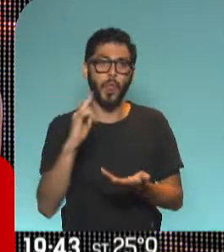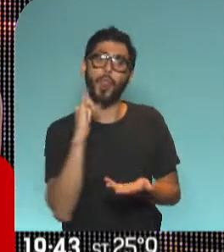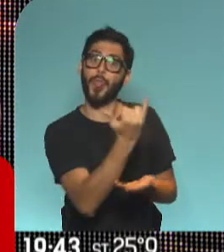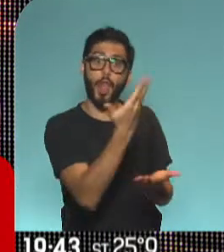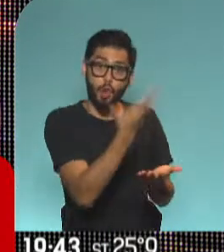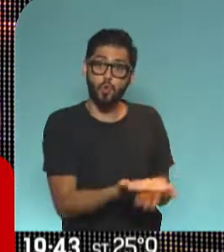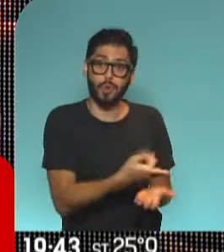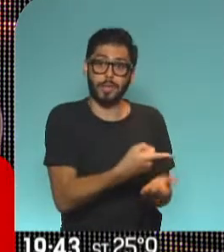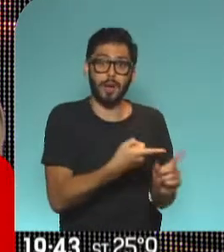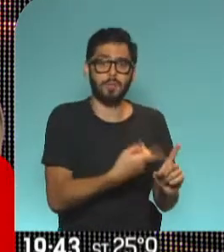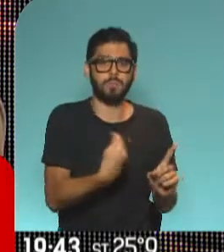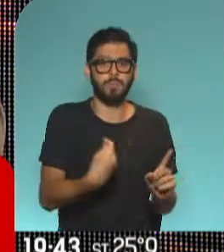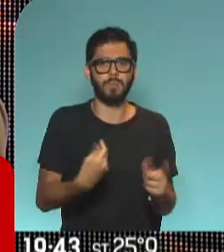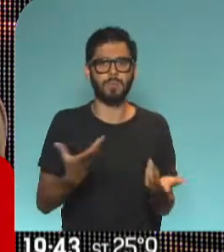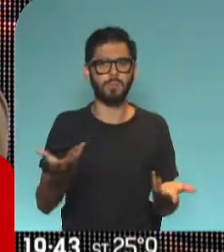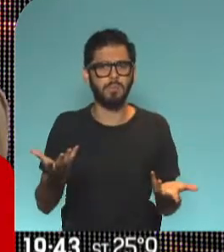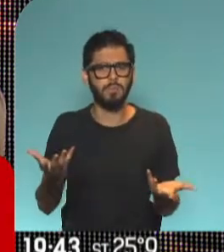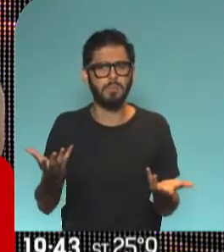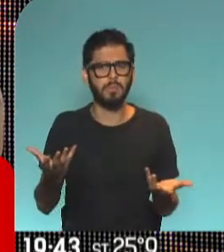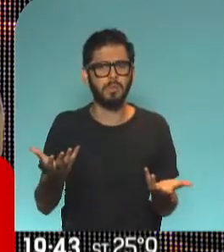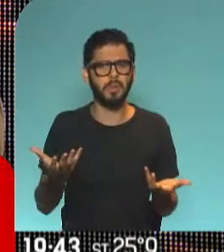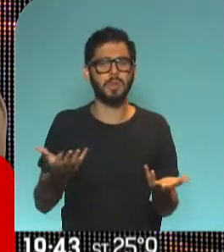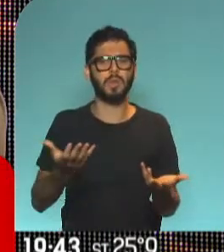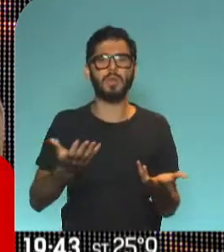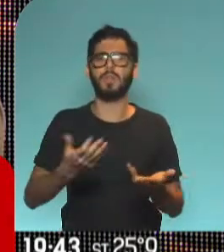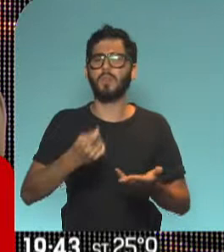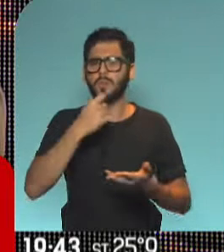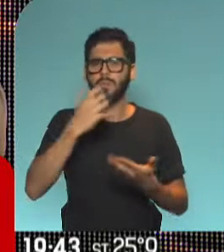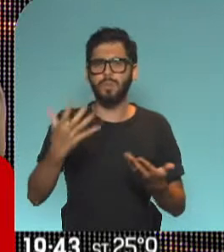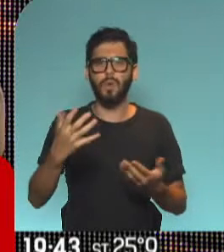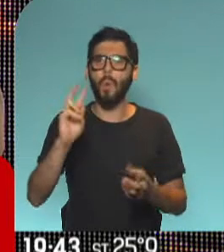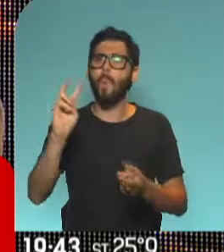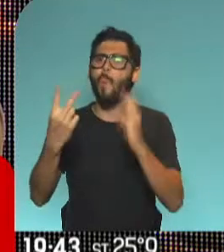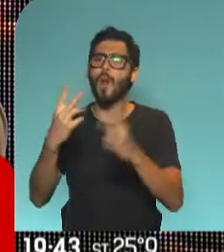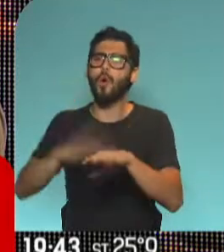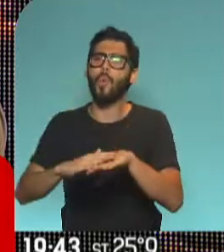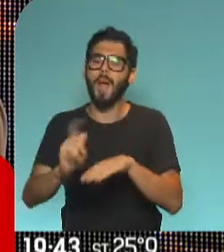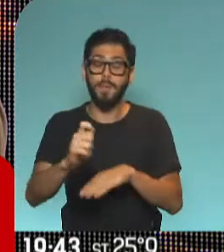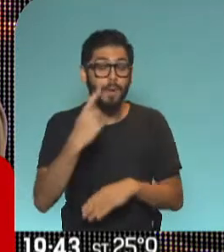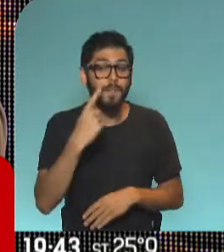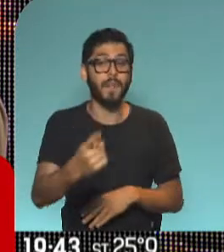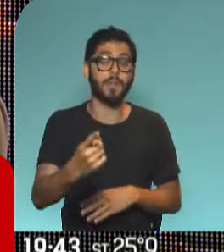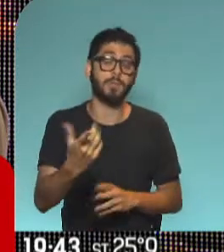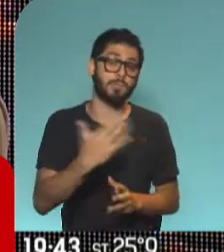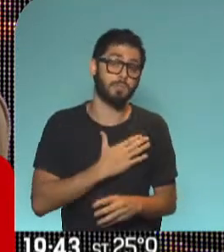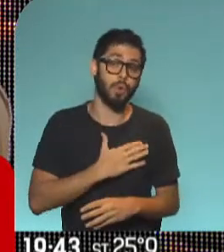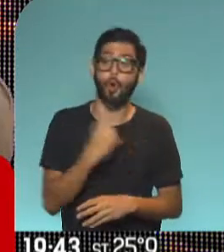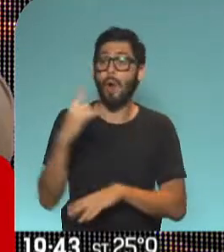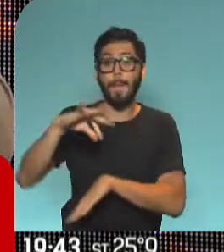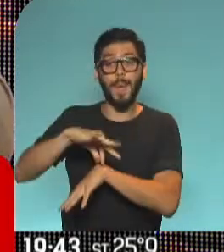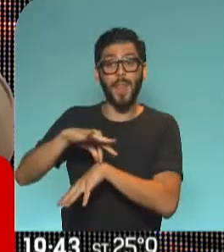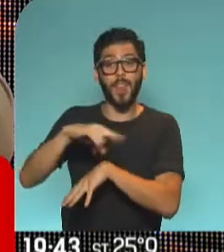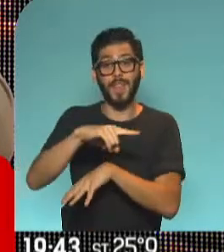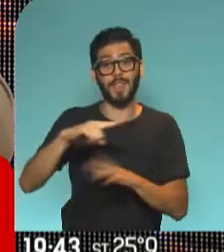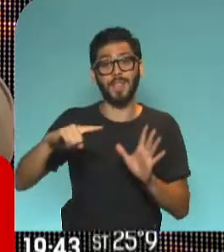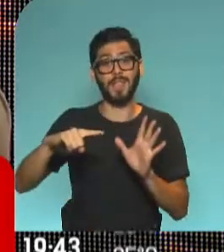realmente, ¿quién se hace cargo después de los muertos? Fíjense lo que pasó tristemente con una médica de la ciudad de